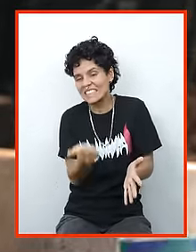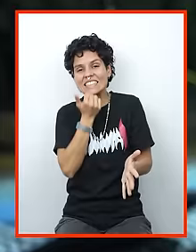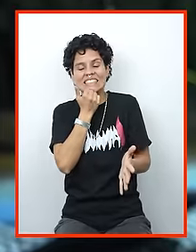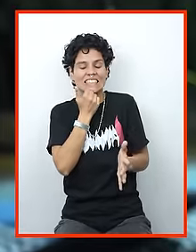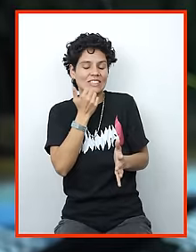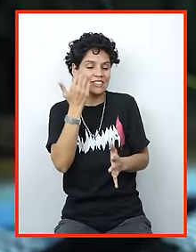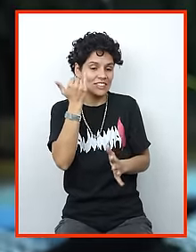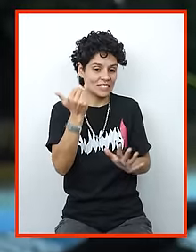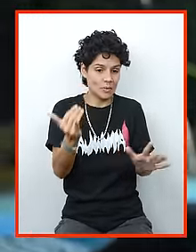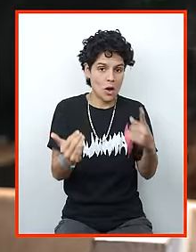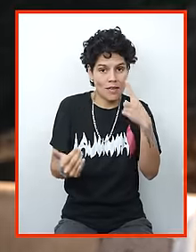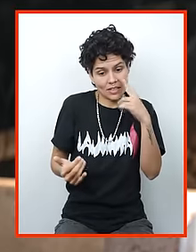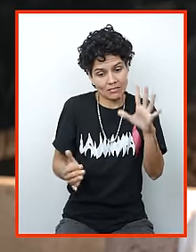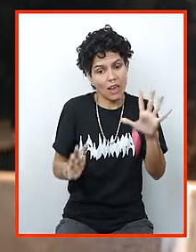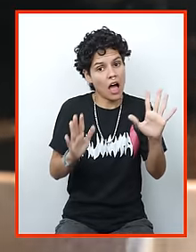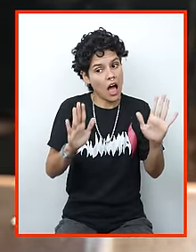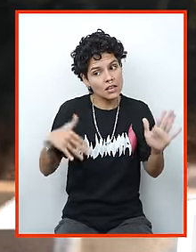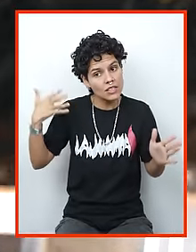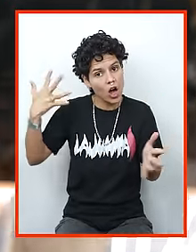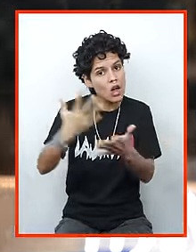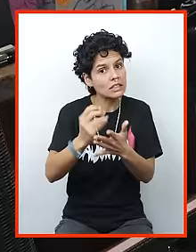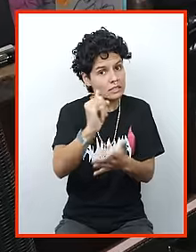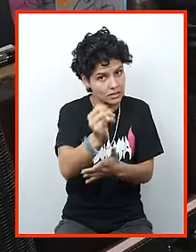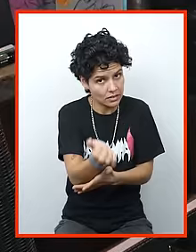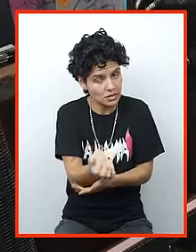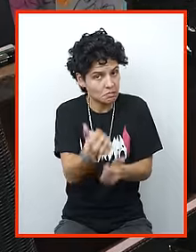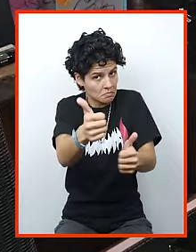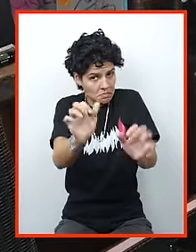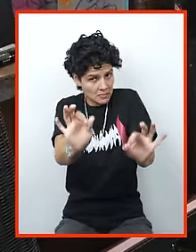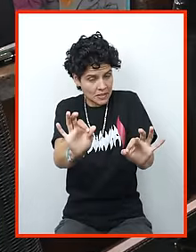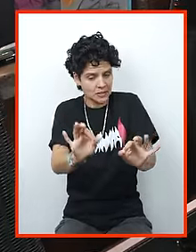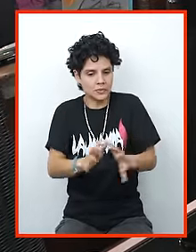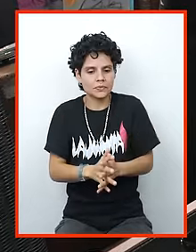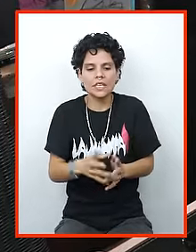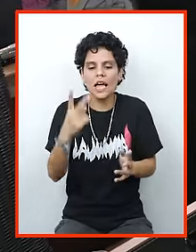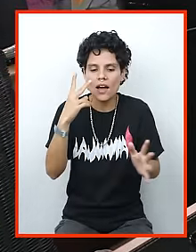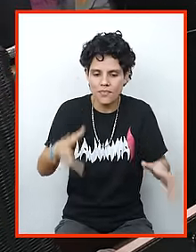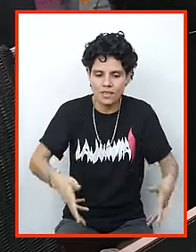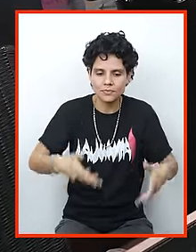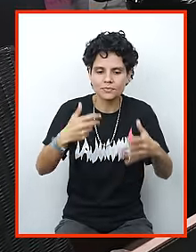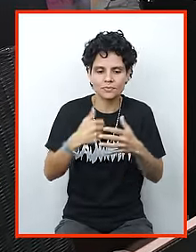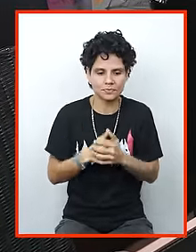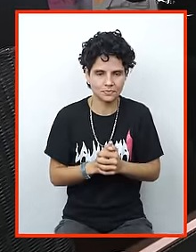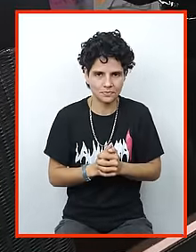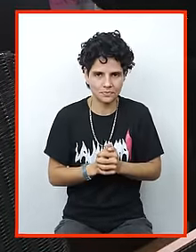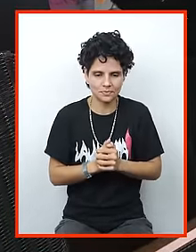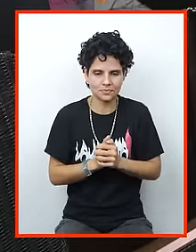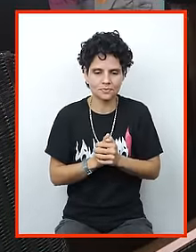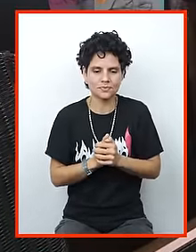¿La arquera? No queremos, porque hasta aquí le hemos chuntado. Sí. Por favor, abre ese regalito. Ya, voy.